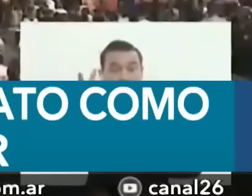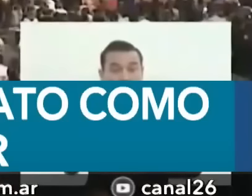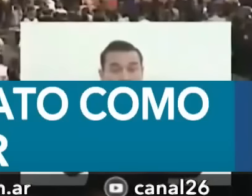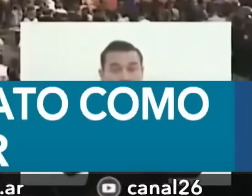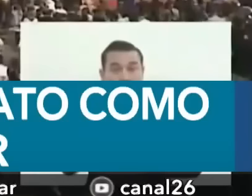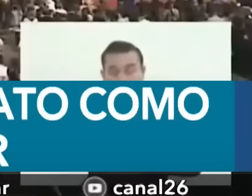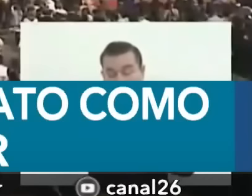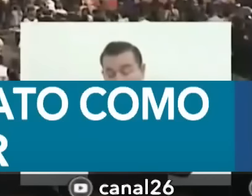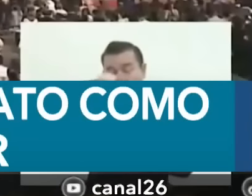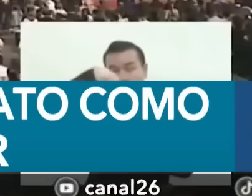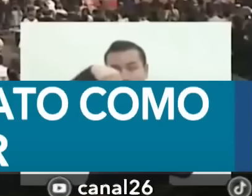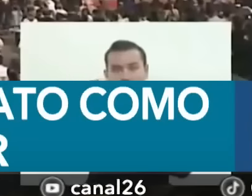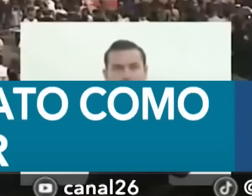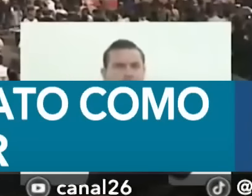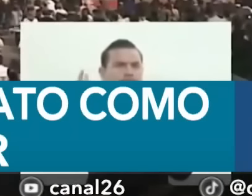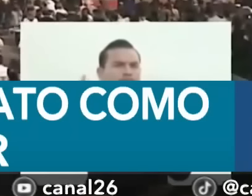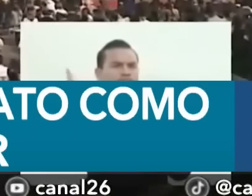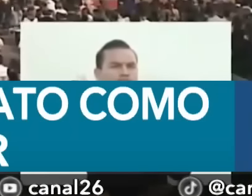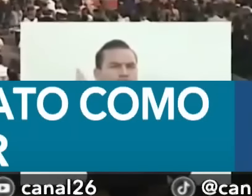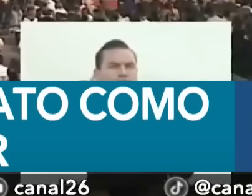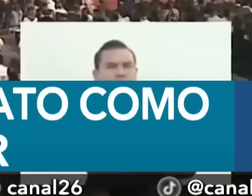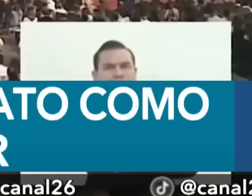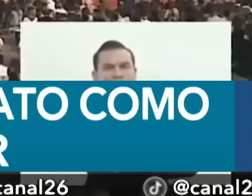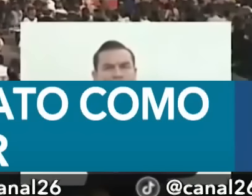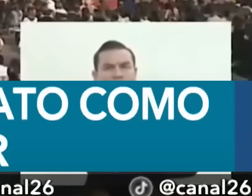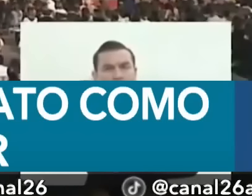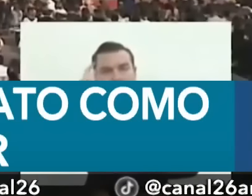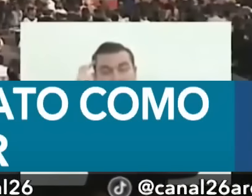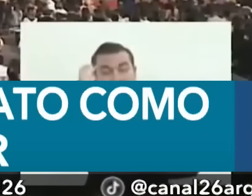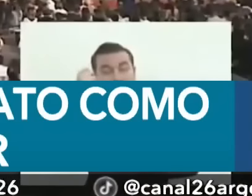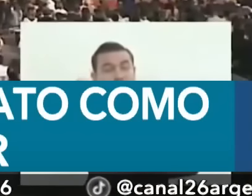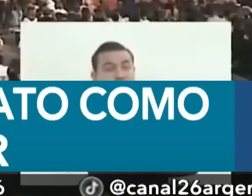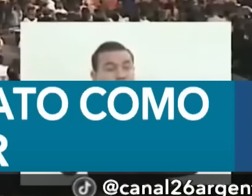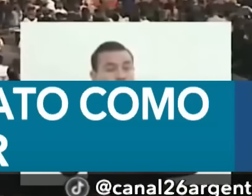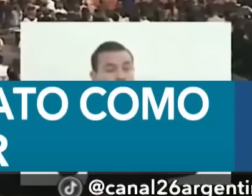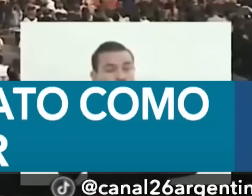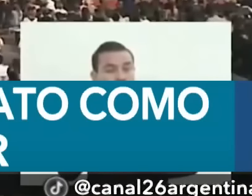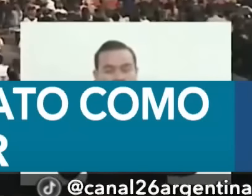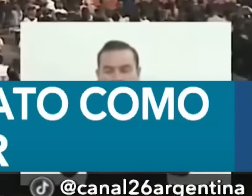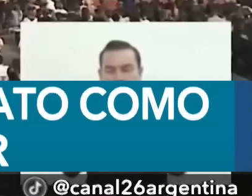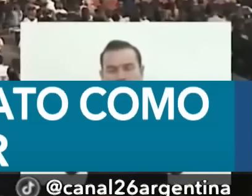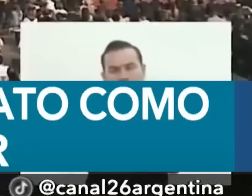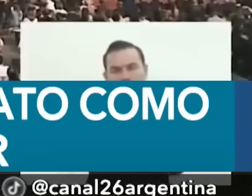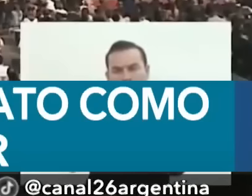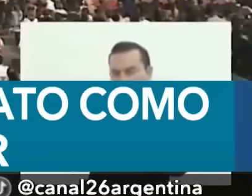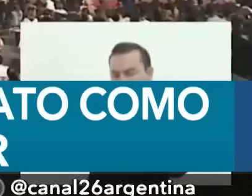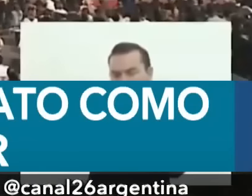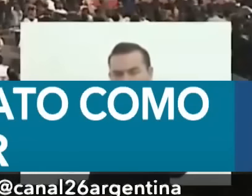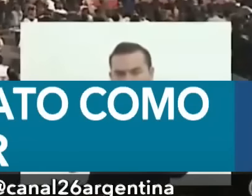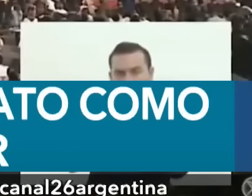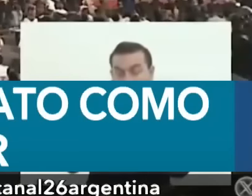colectiva, ¿no? Pero bueno, ahí tenemos lo que está pasando en El Salvador. Hoy Bukele, que tiene un desafío económico, como bien vos